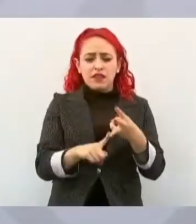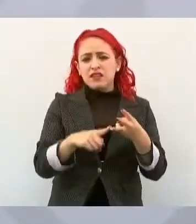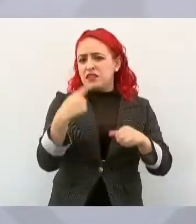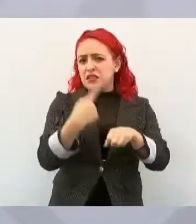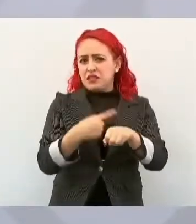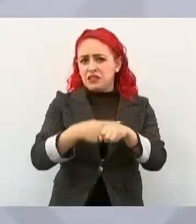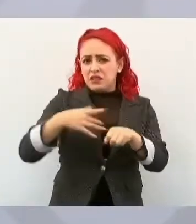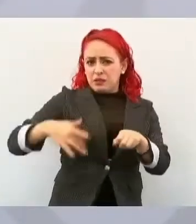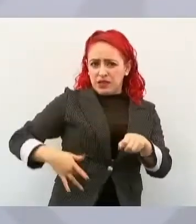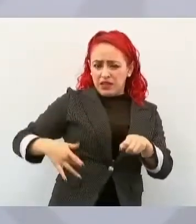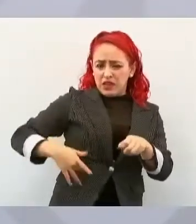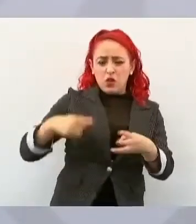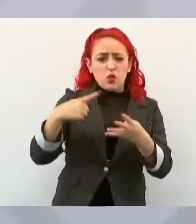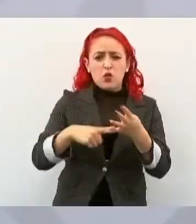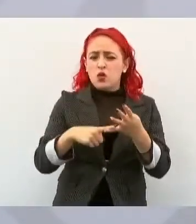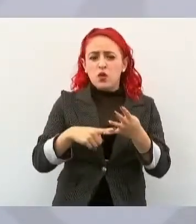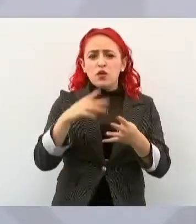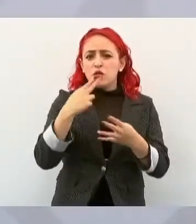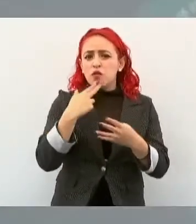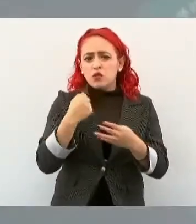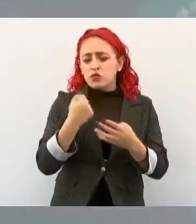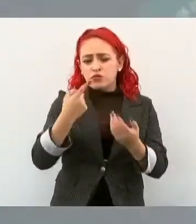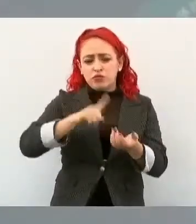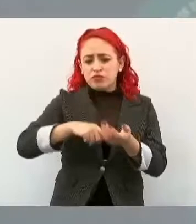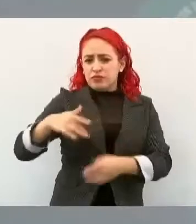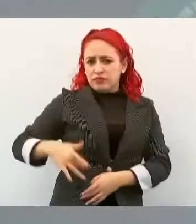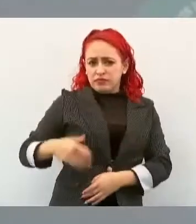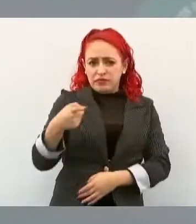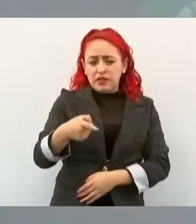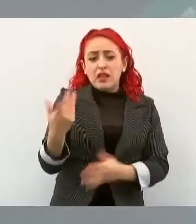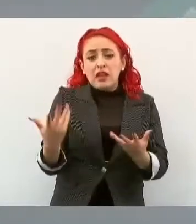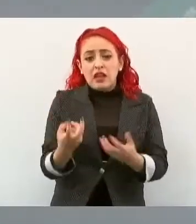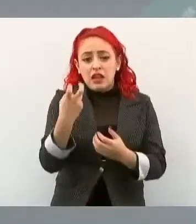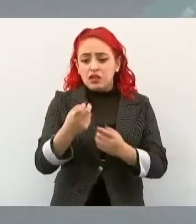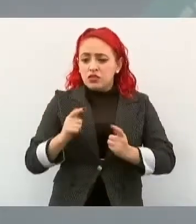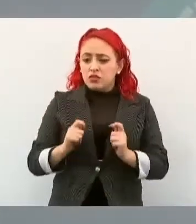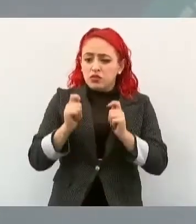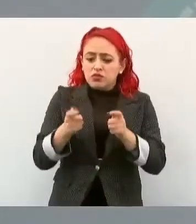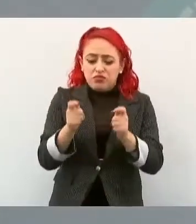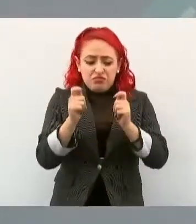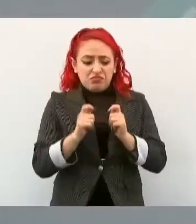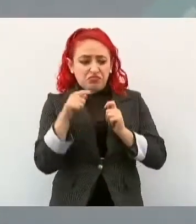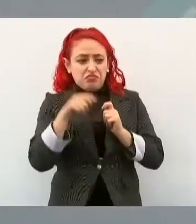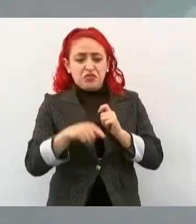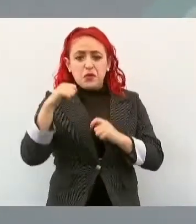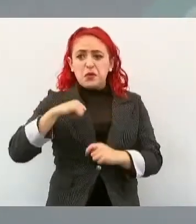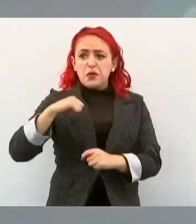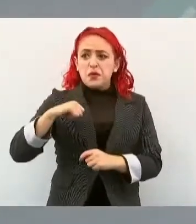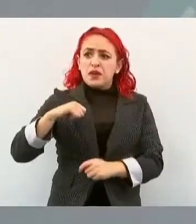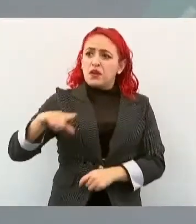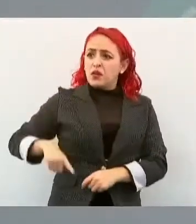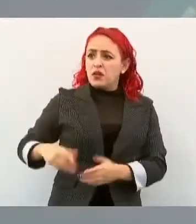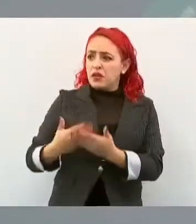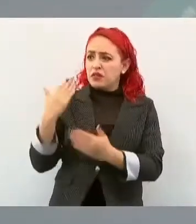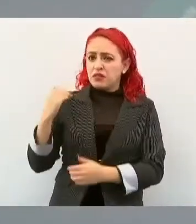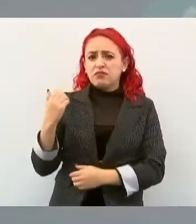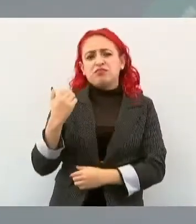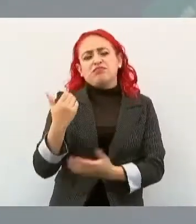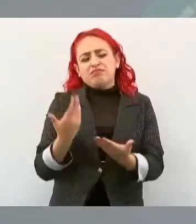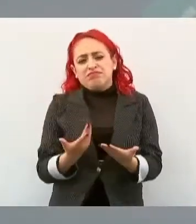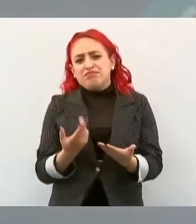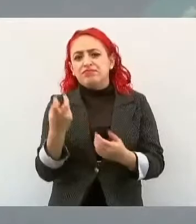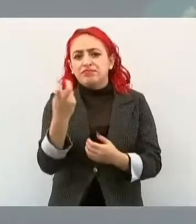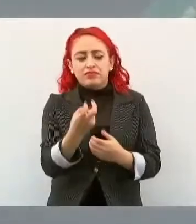enfermedad renal, insuficiencia renal. Eso es la herencia del modelo neoliberal de salud. Ahí es